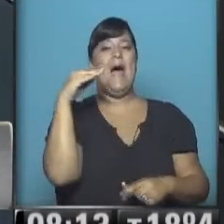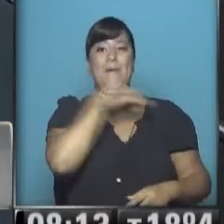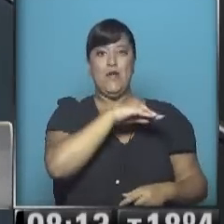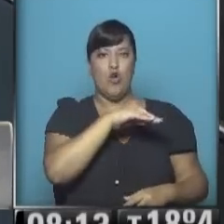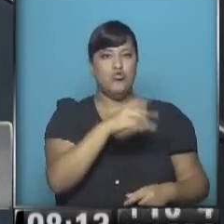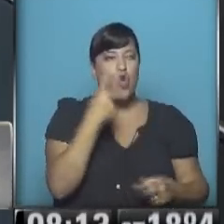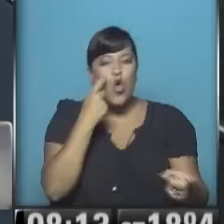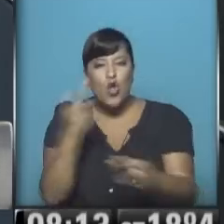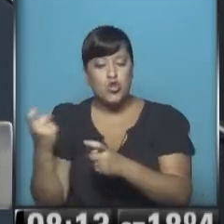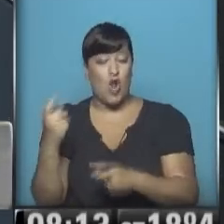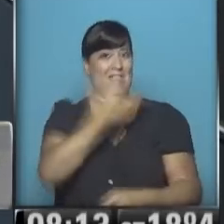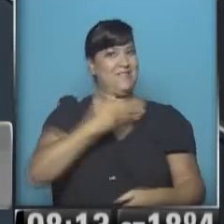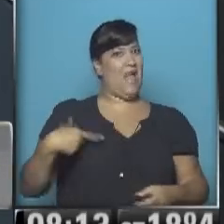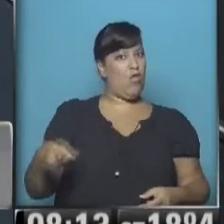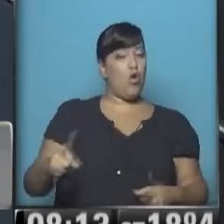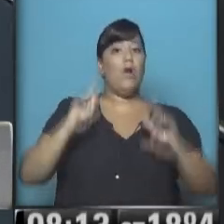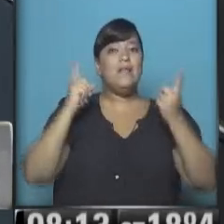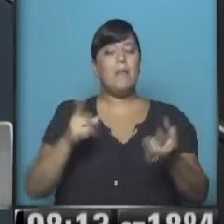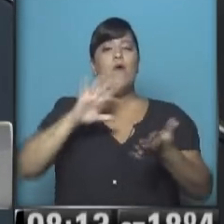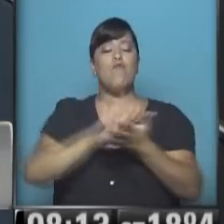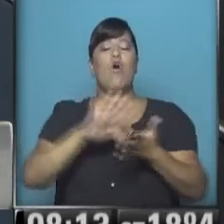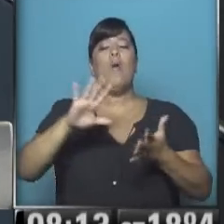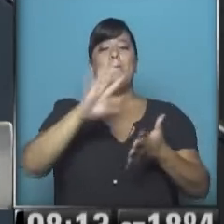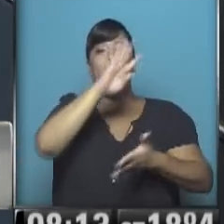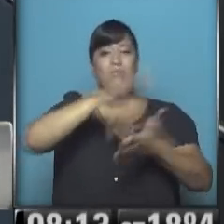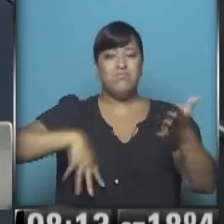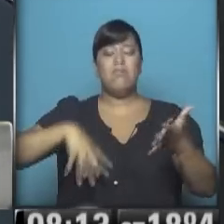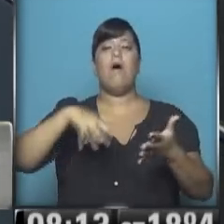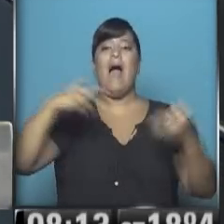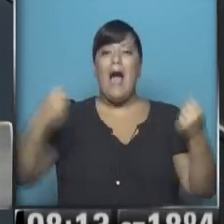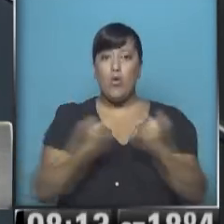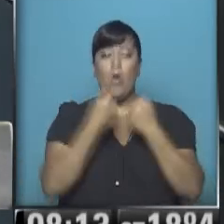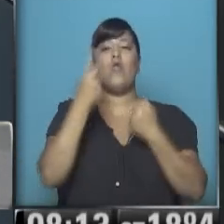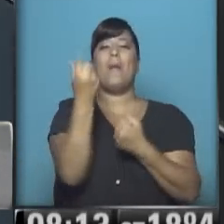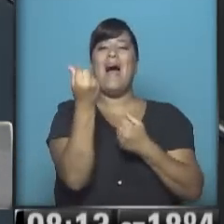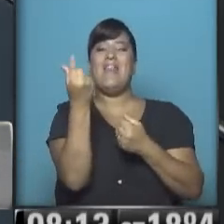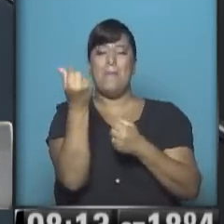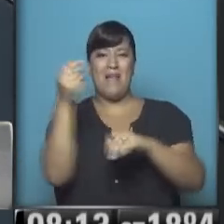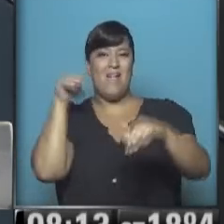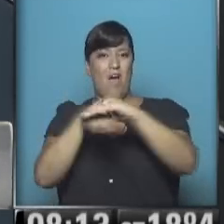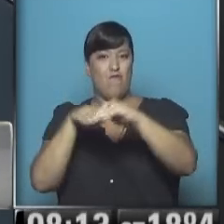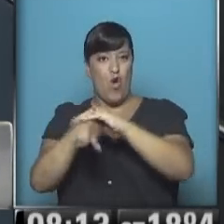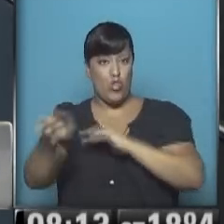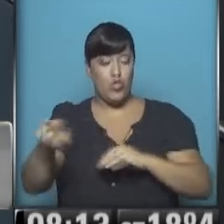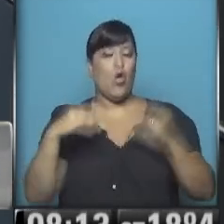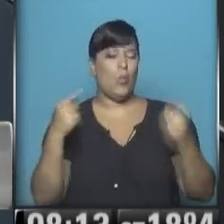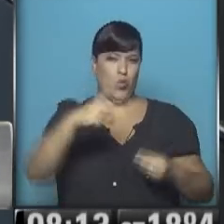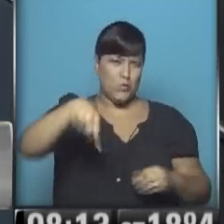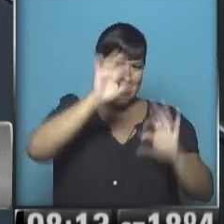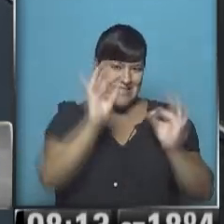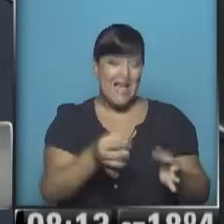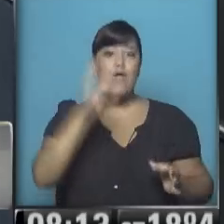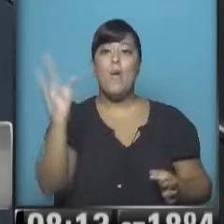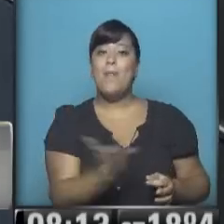también un acta acuerdo para un mecanismo de financiamiento un fondo de estabilización como ustedes saben eh en la